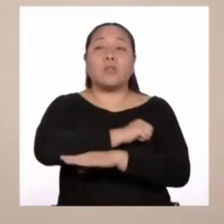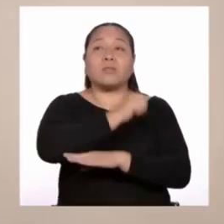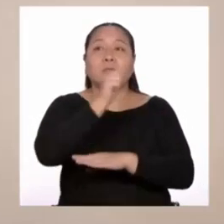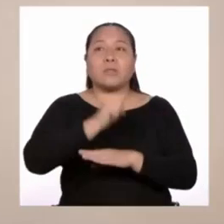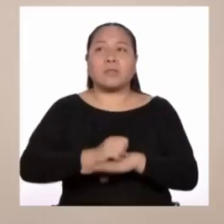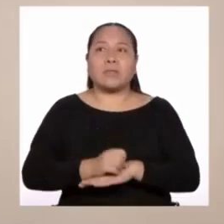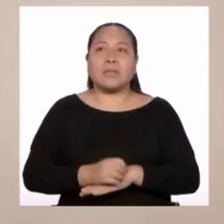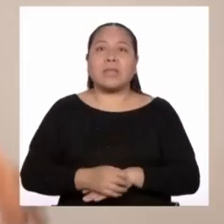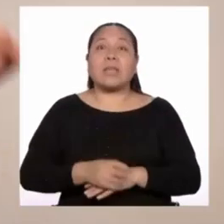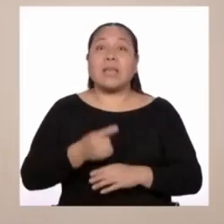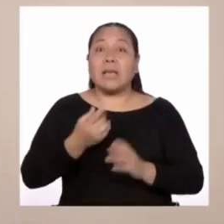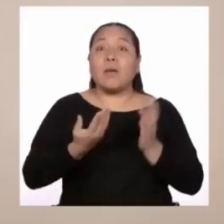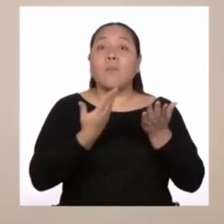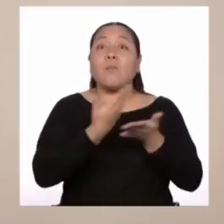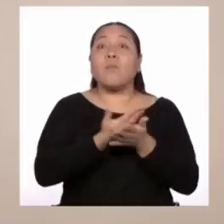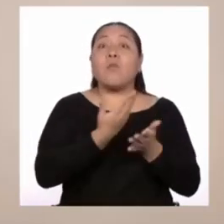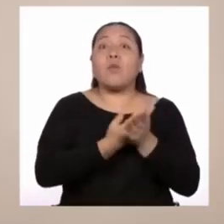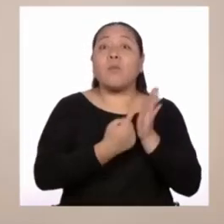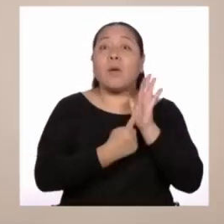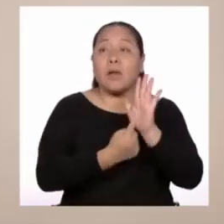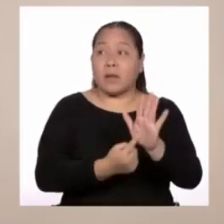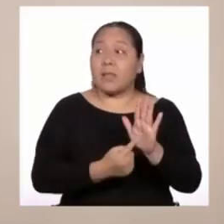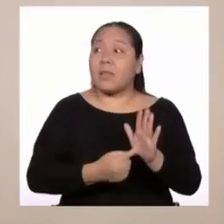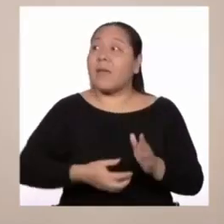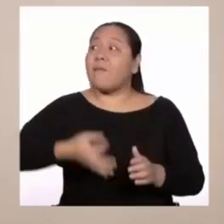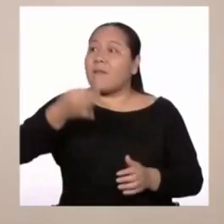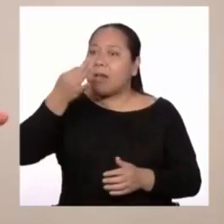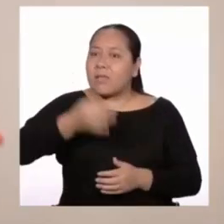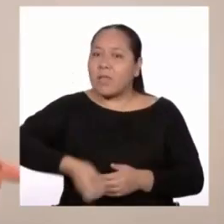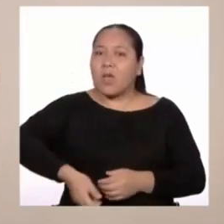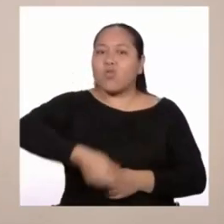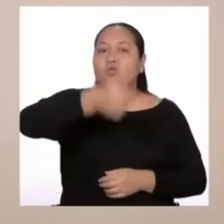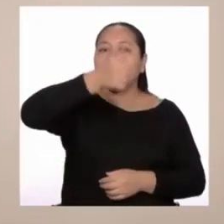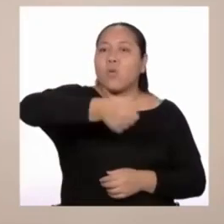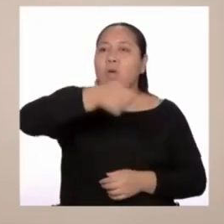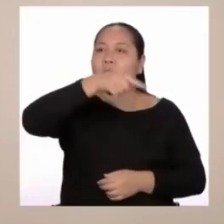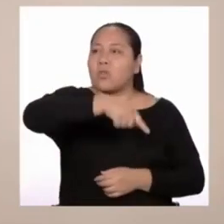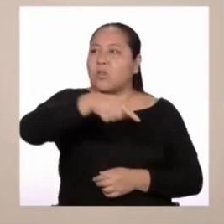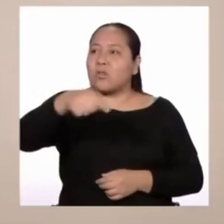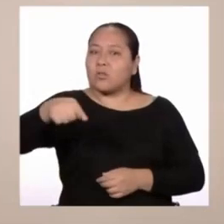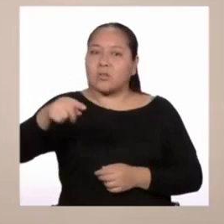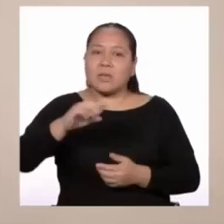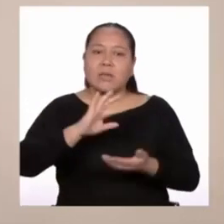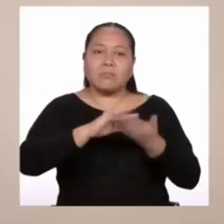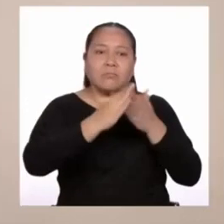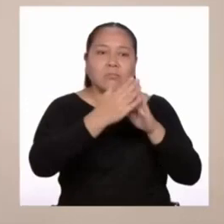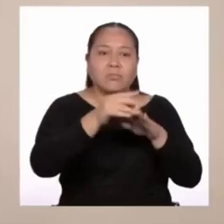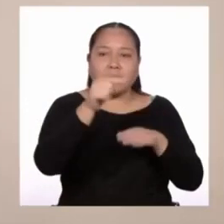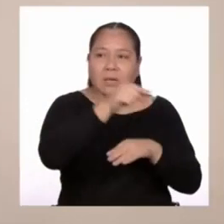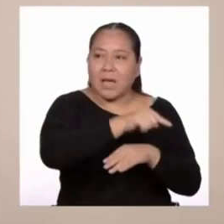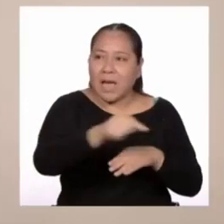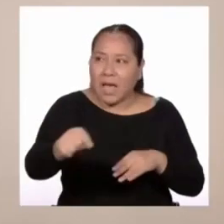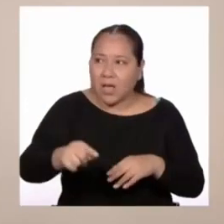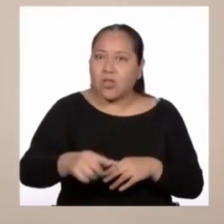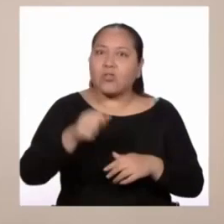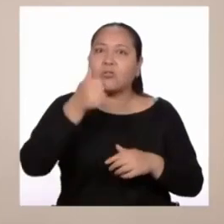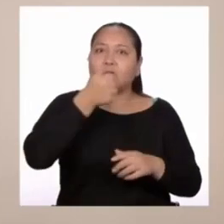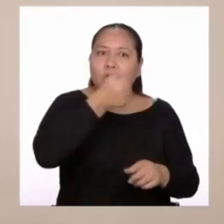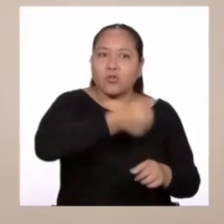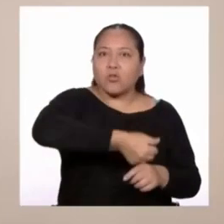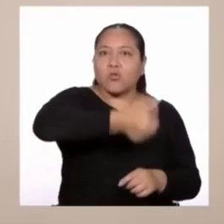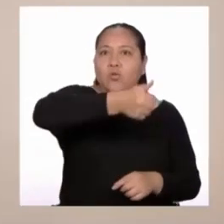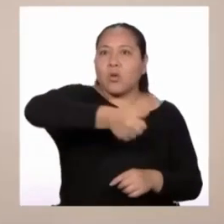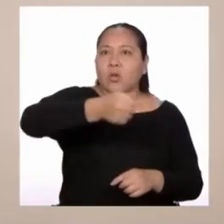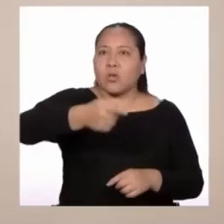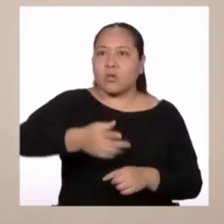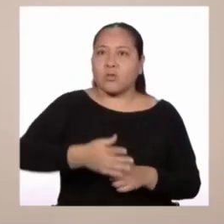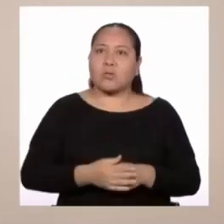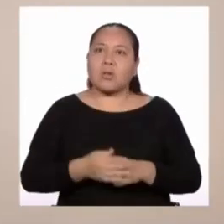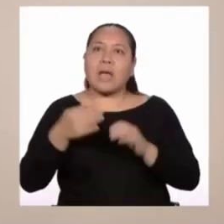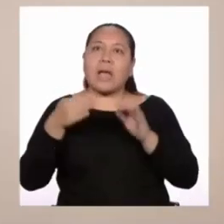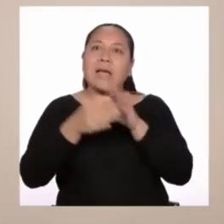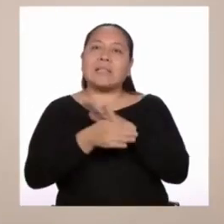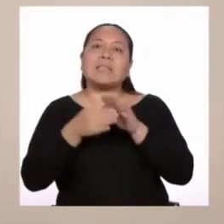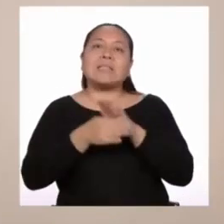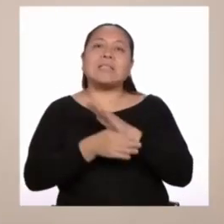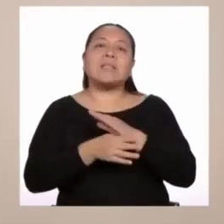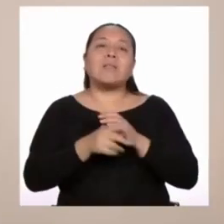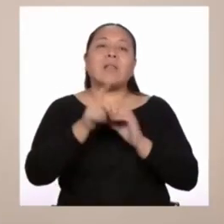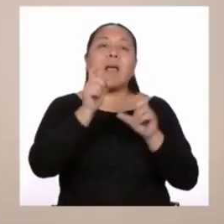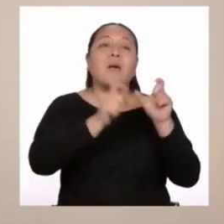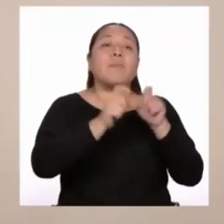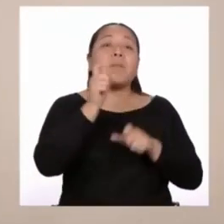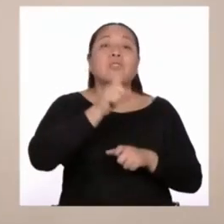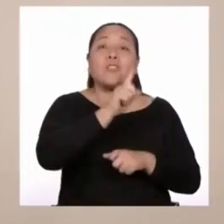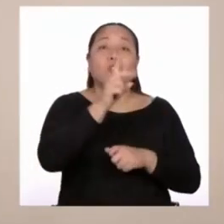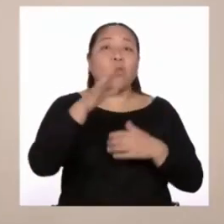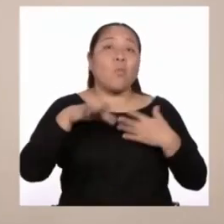verdaderos dueños de la tierra en América eran los que las habitaban antes de la llegada de los españoles, haciendo accesible su mensaje a las personas